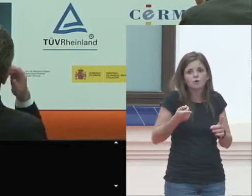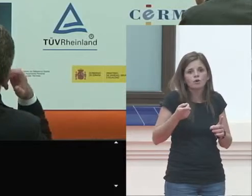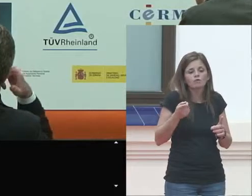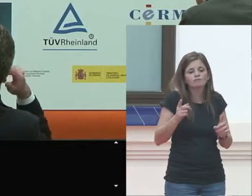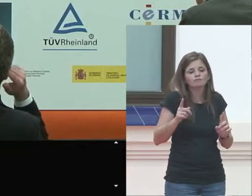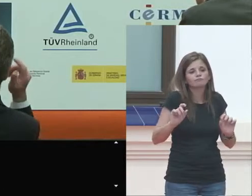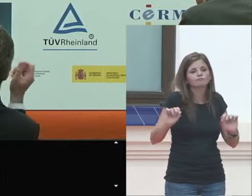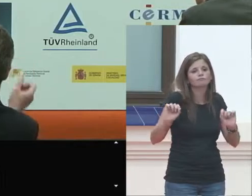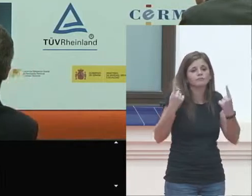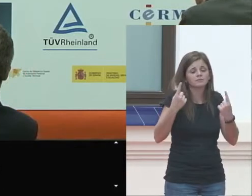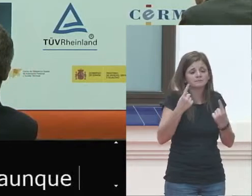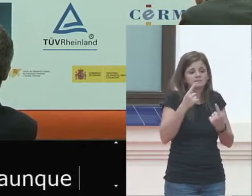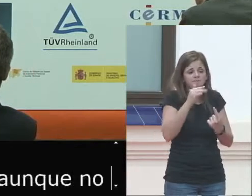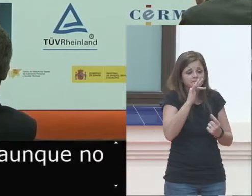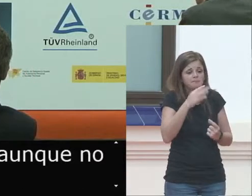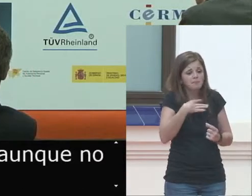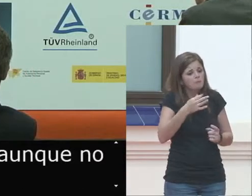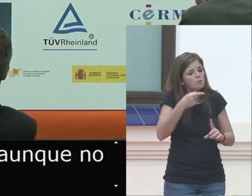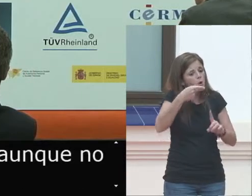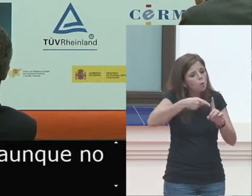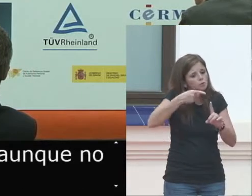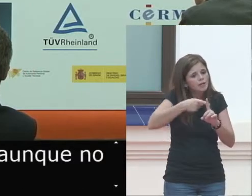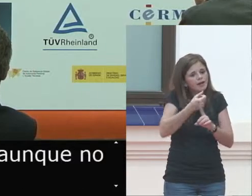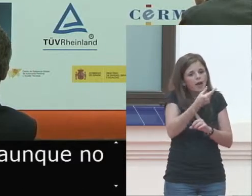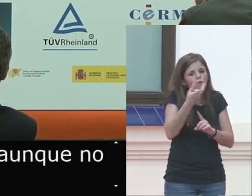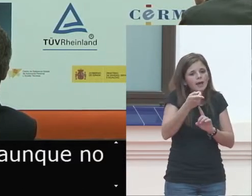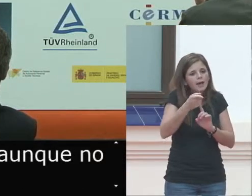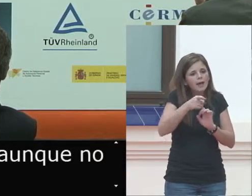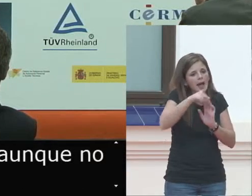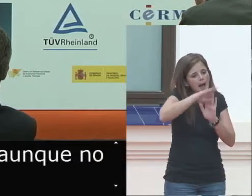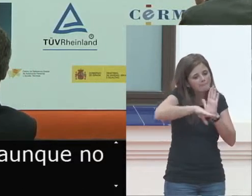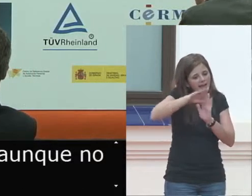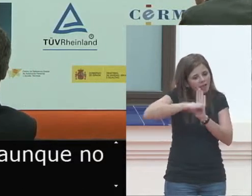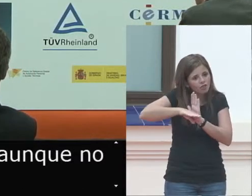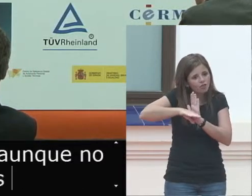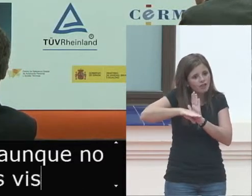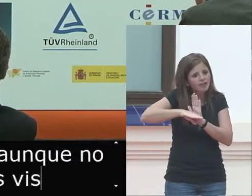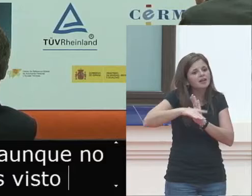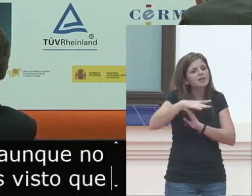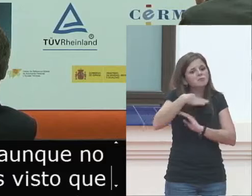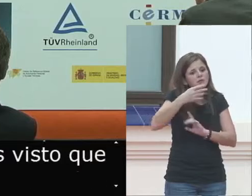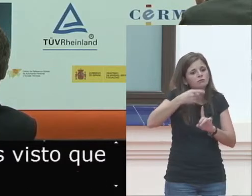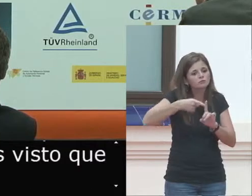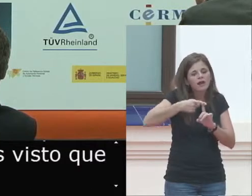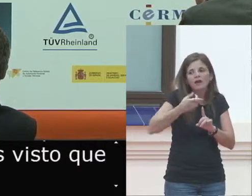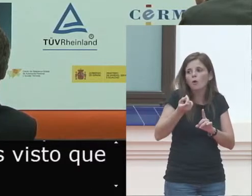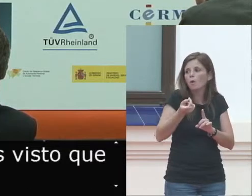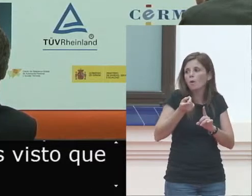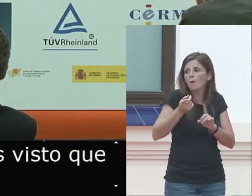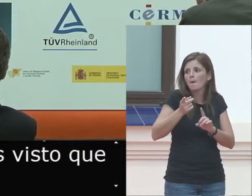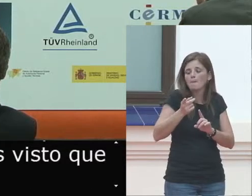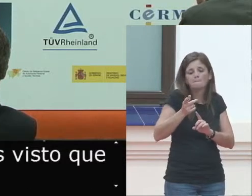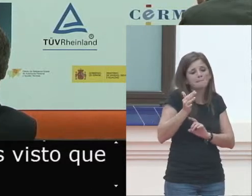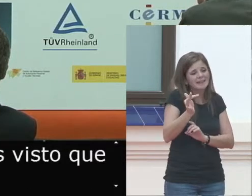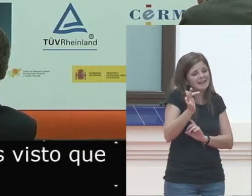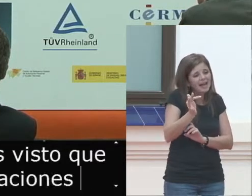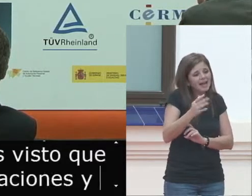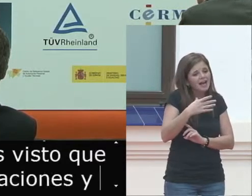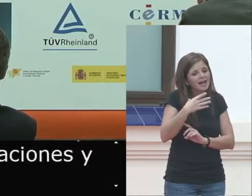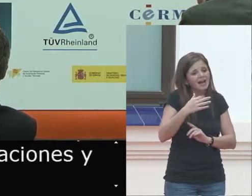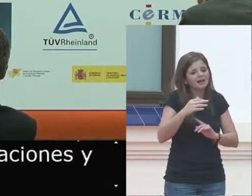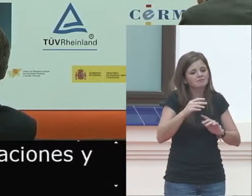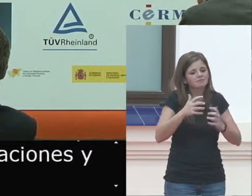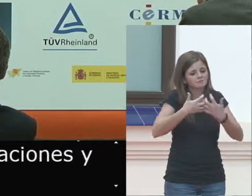definitiva. Ya hemos visto que se pueden utilizar determinadas aplicaciones y se pueden utilizar determinadas ventajas que se están moviendo en